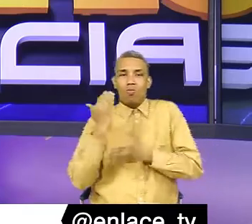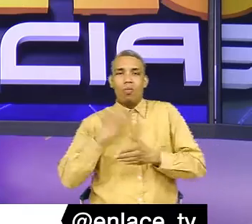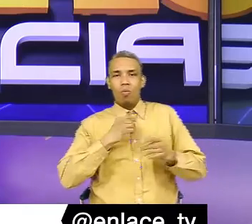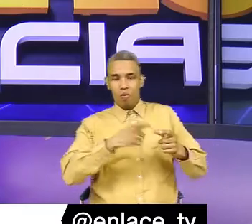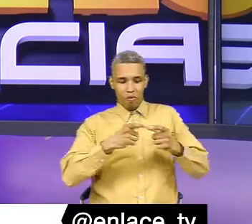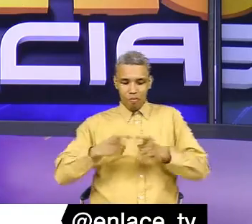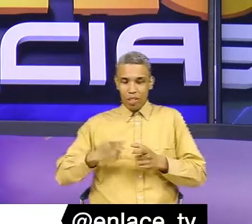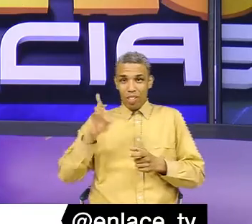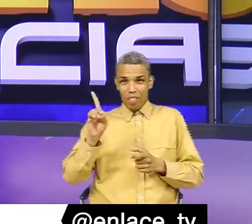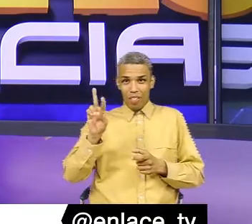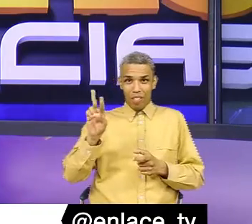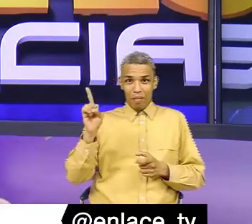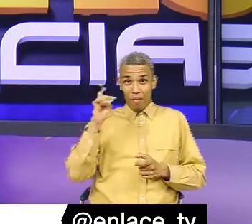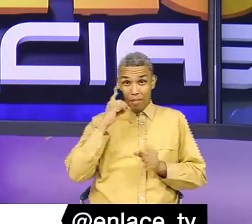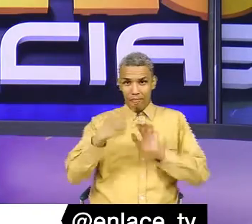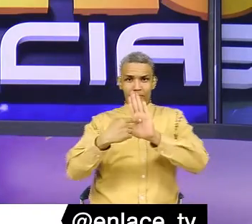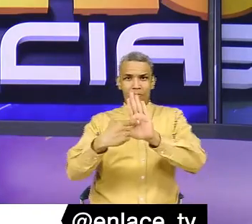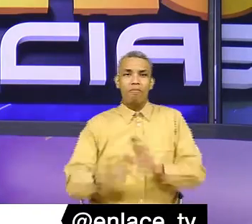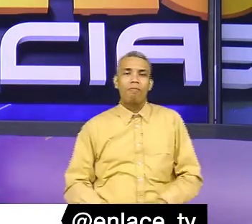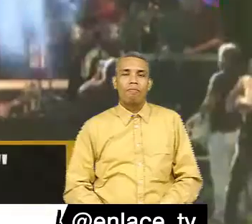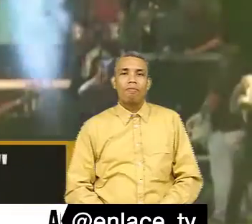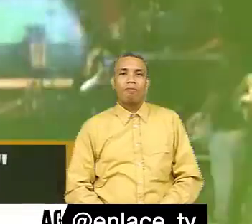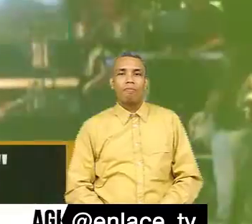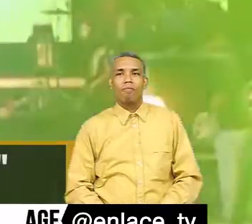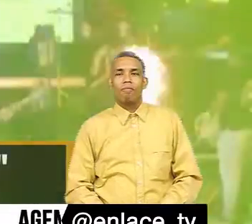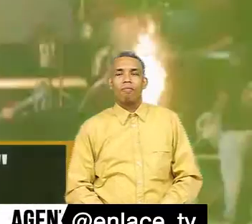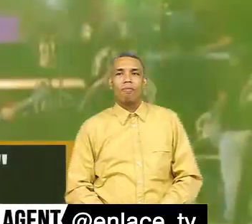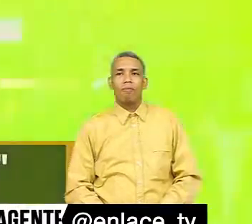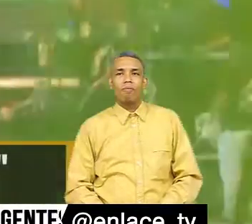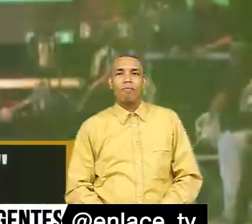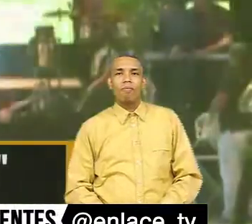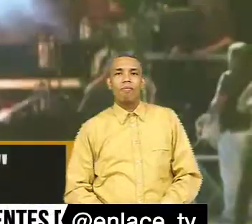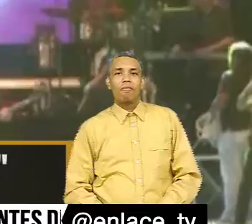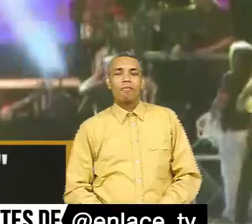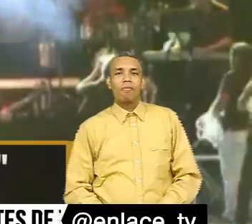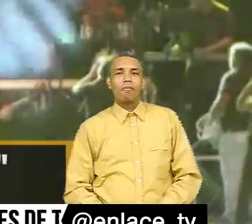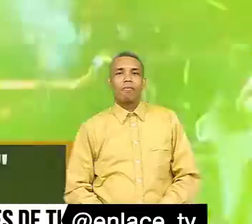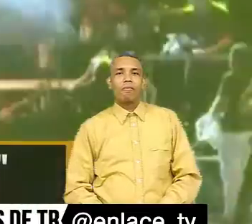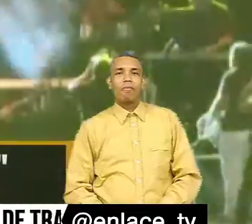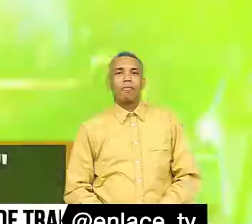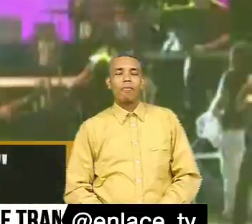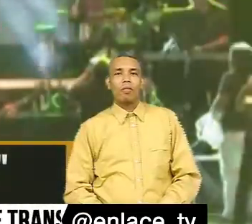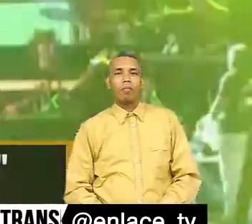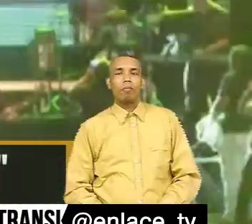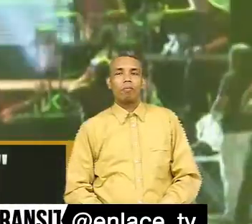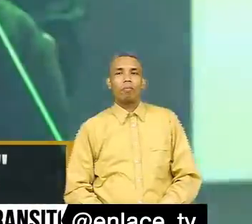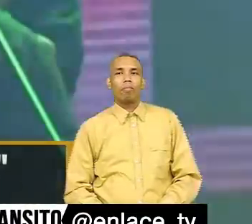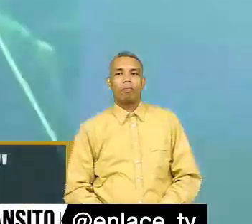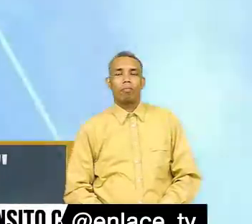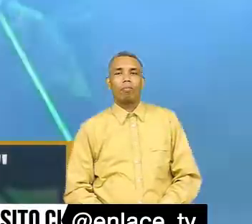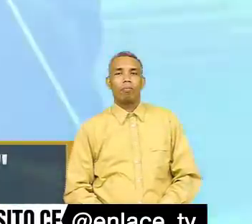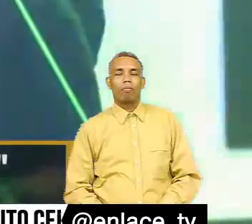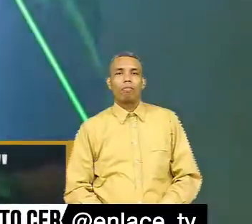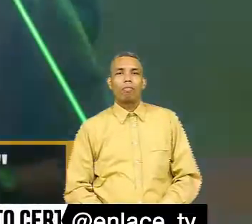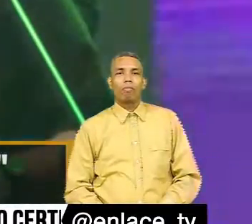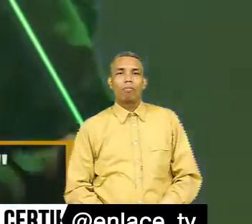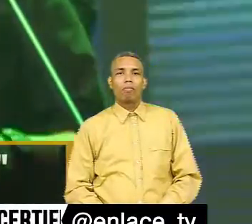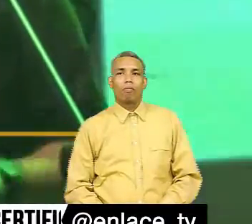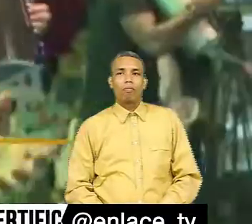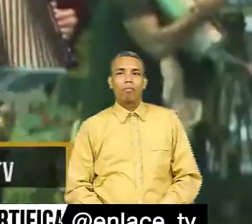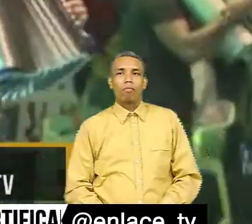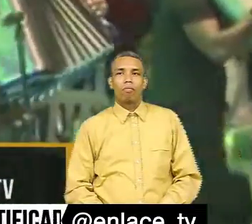forman parte del repertorio musical. Pero que en la trampa, ay, yo que en la trampa, porque sabe muy bien que me encantas.